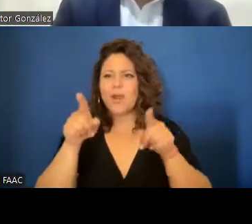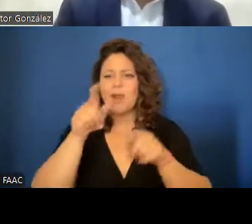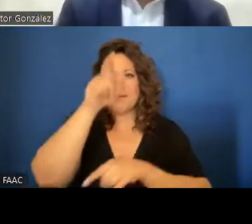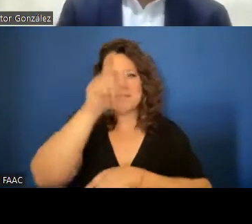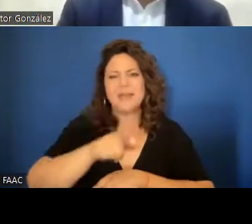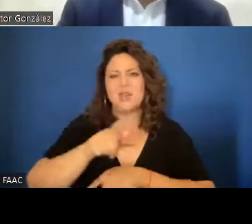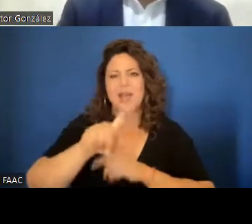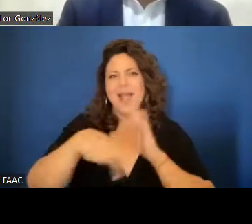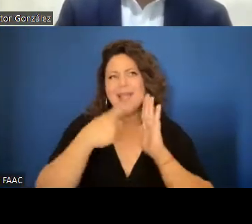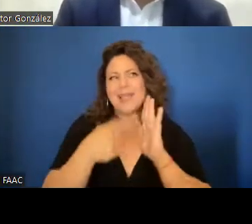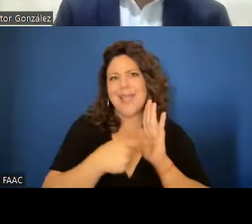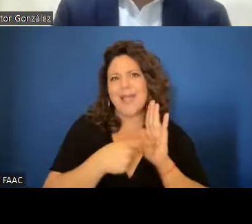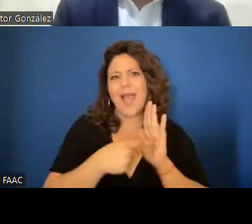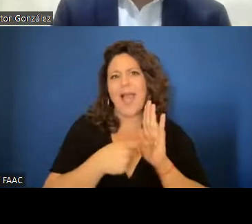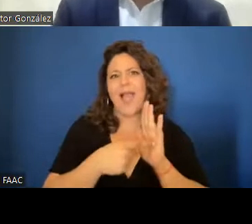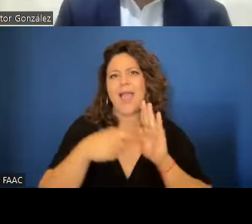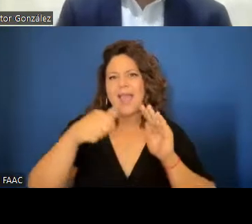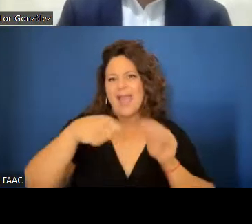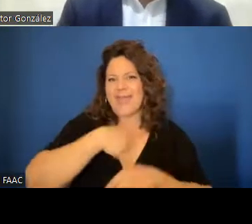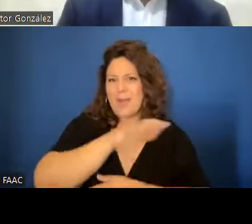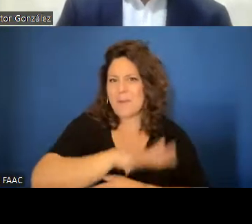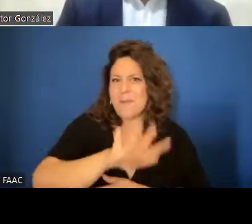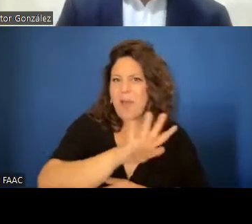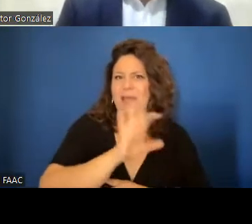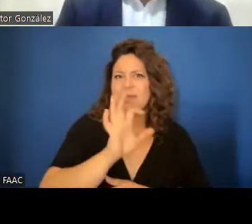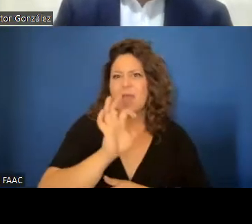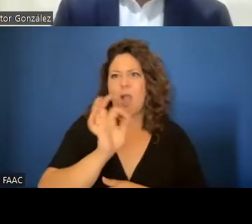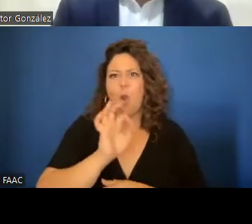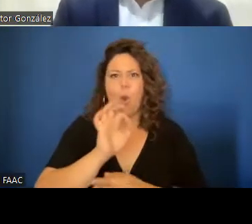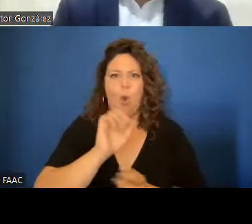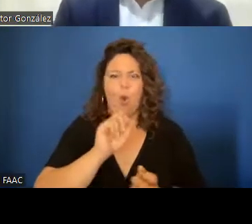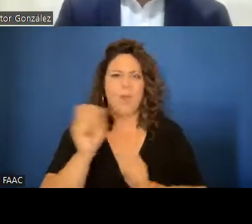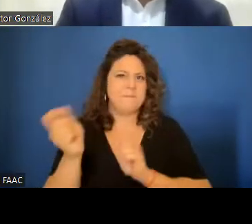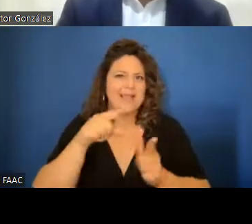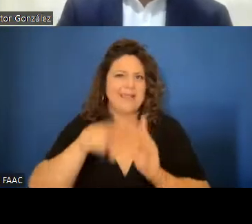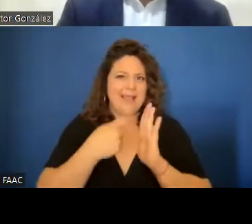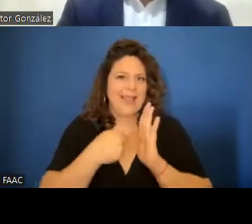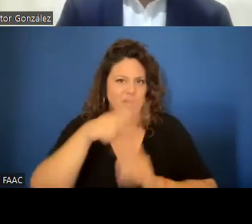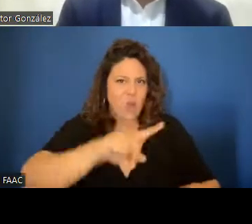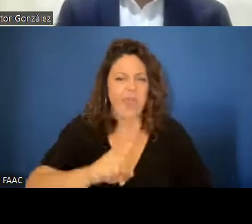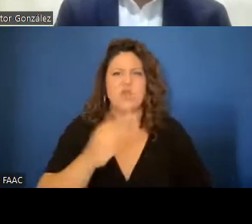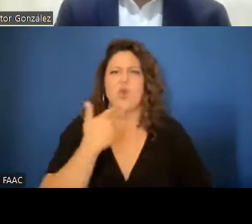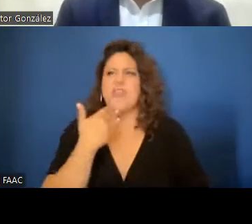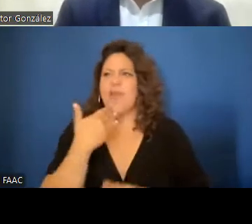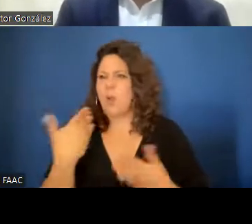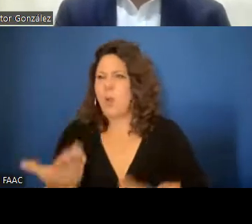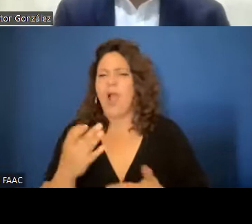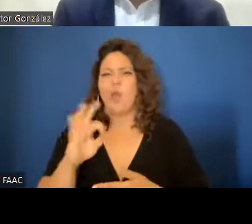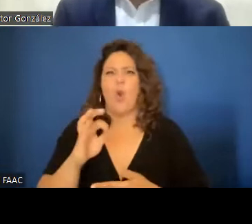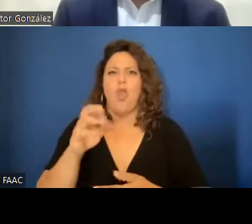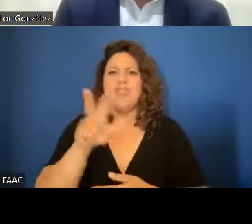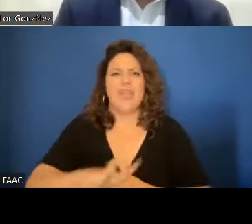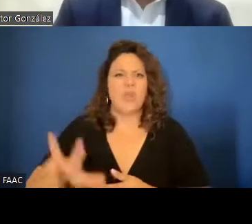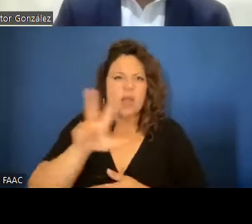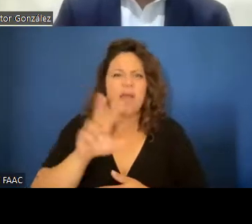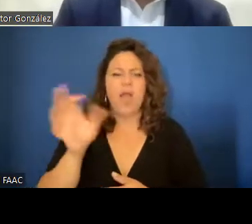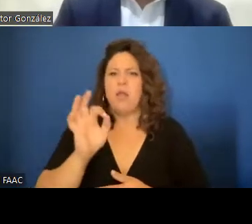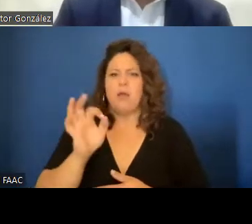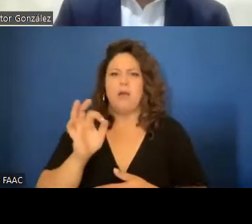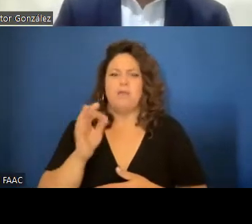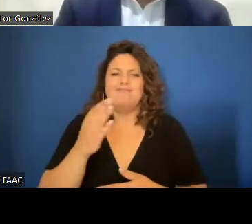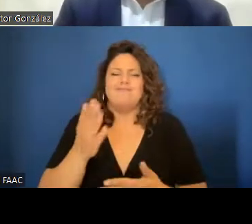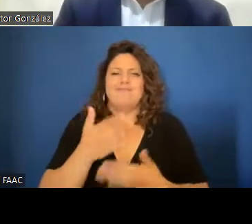titulación concreta, que sé que solamente se van a poder presentar hombres. Es decir, hay un